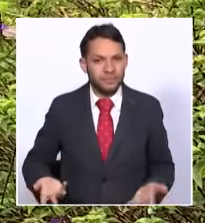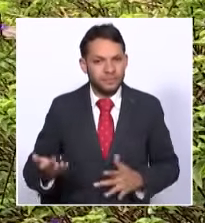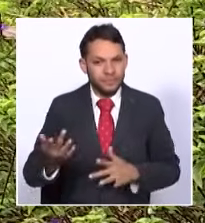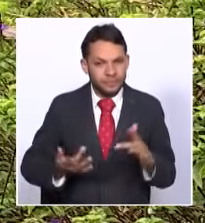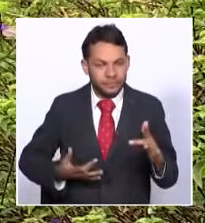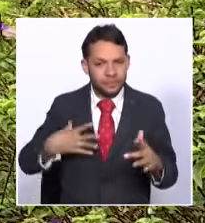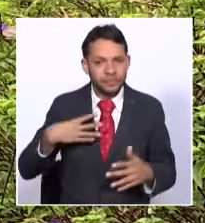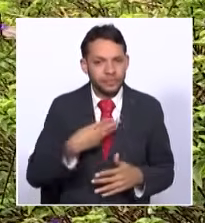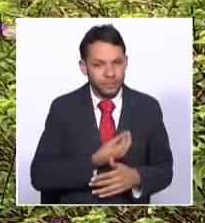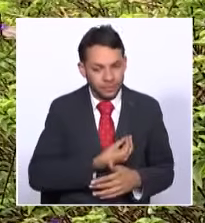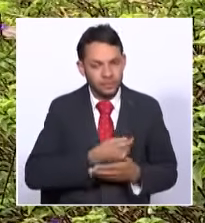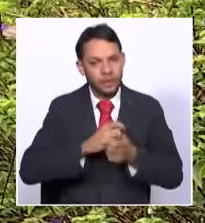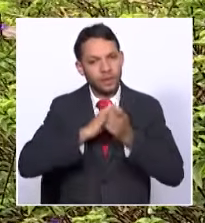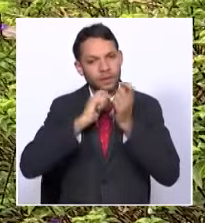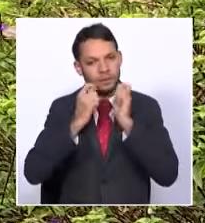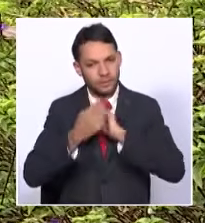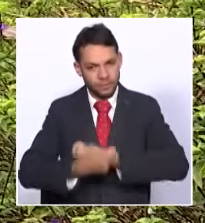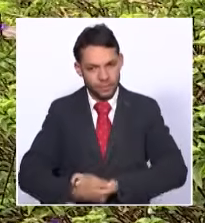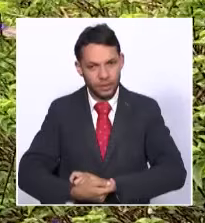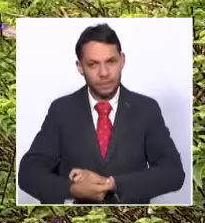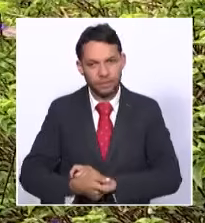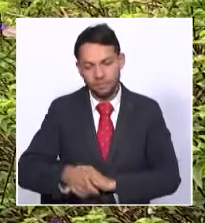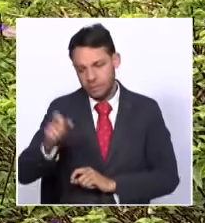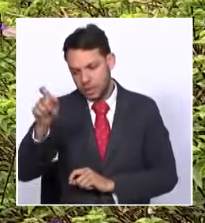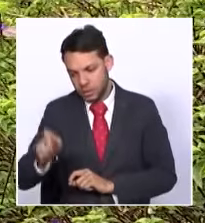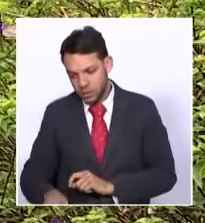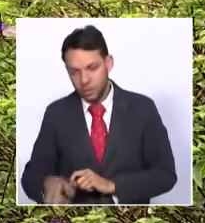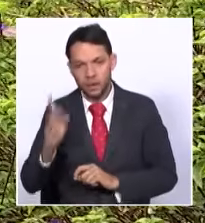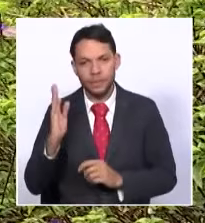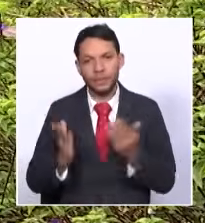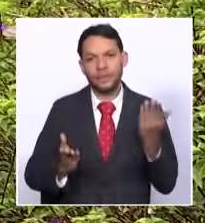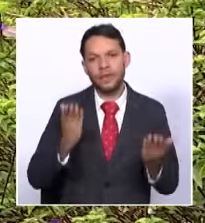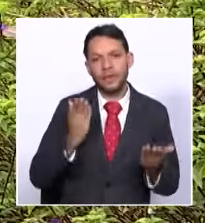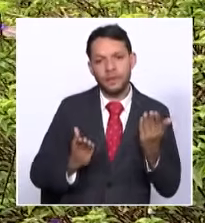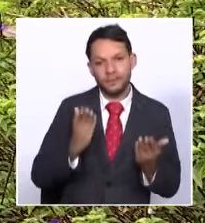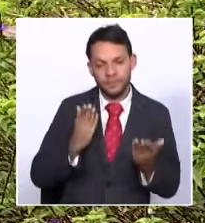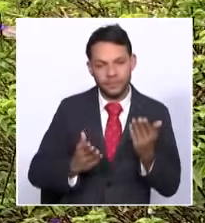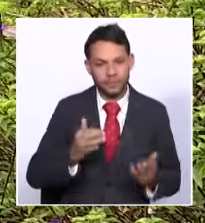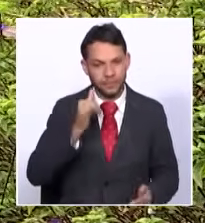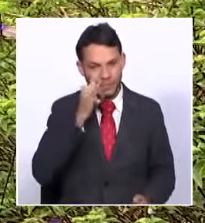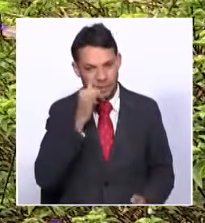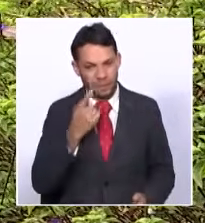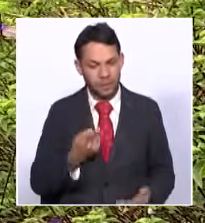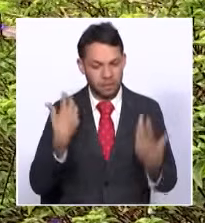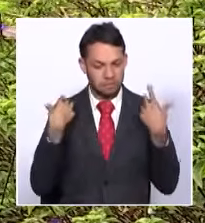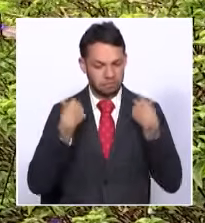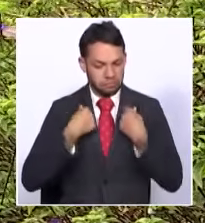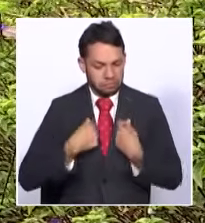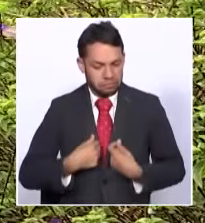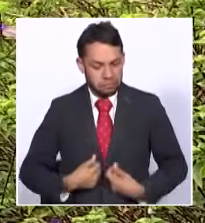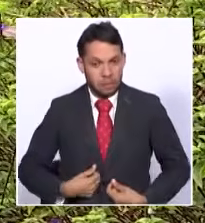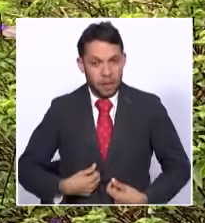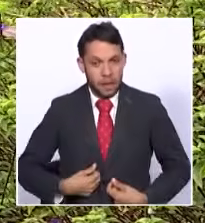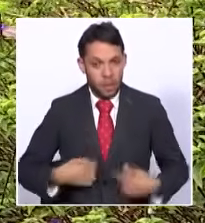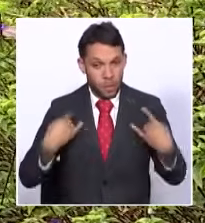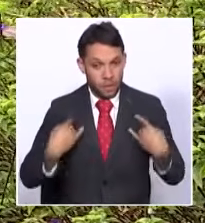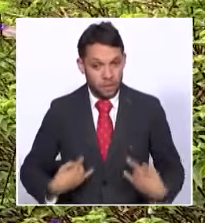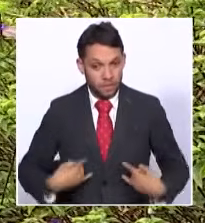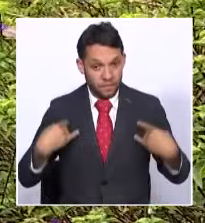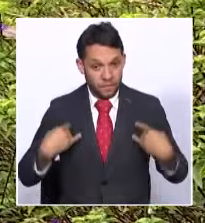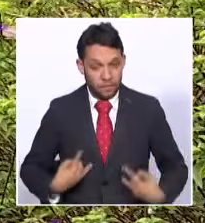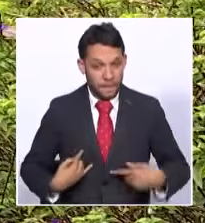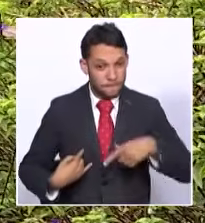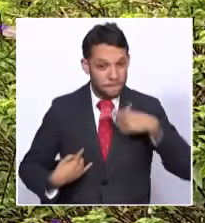tenemos que cambiar un poco la parte humana, independiente de un fonendoscopio, un delantal, esto no le cambia a uno nada a la